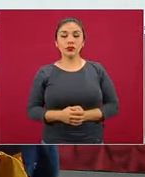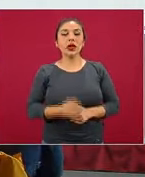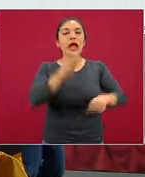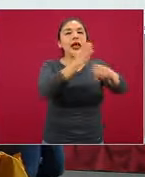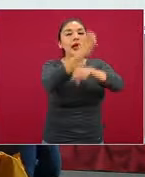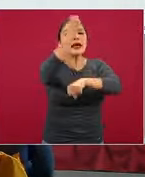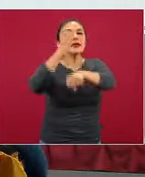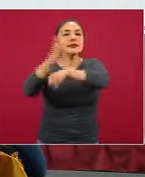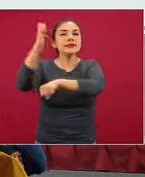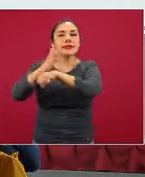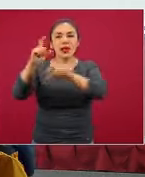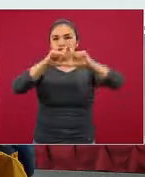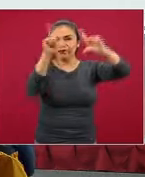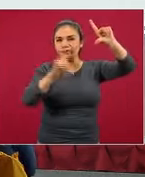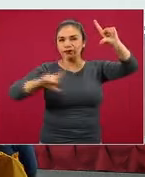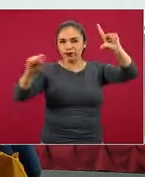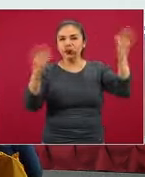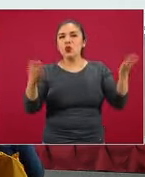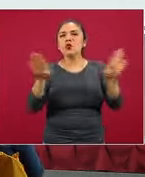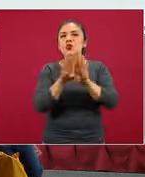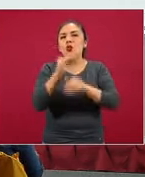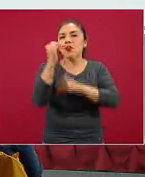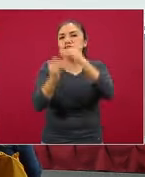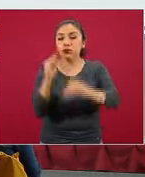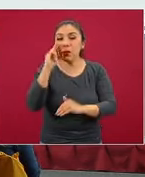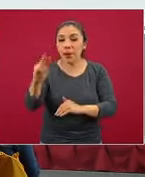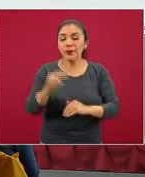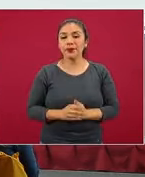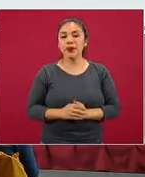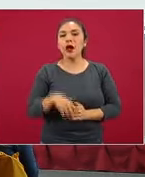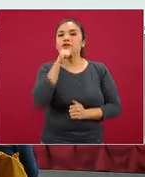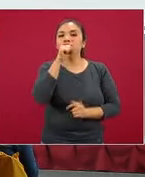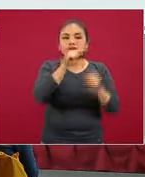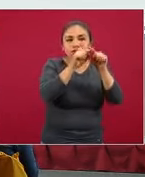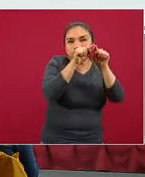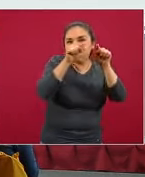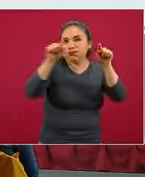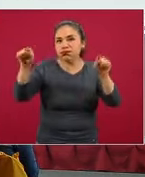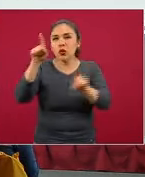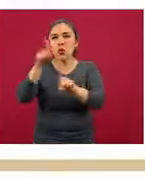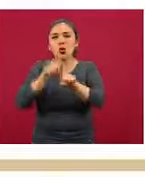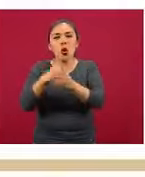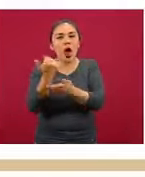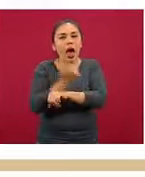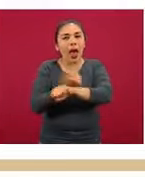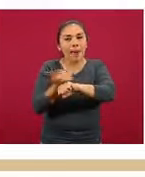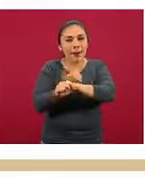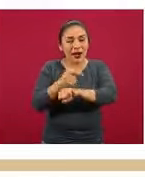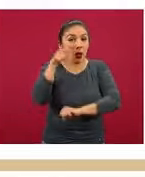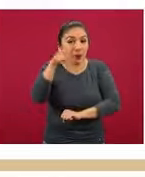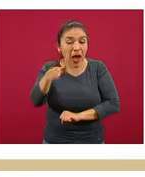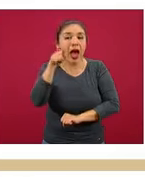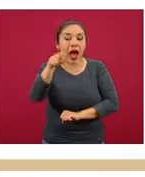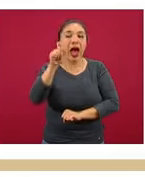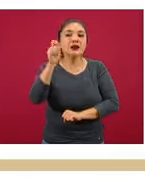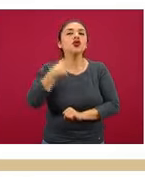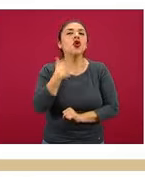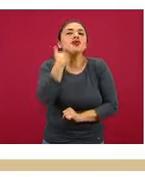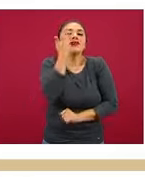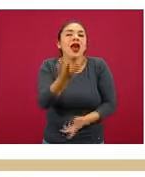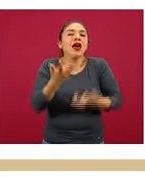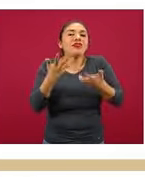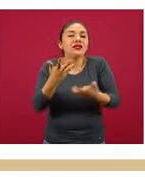entidad federativa. Destacamos la línea segmentada de color amarillo, es precisamente el avance esperado